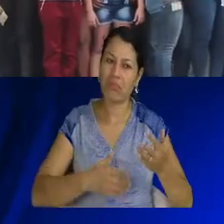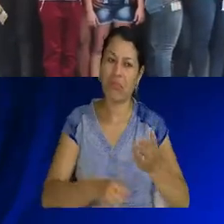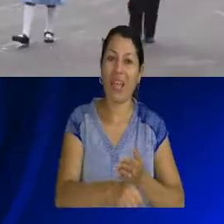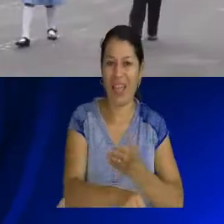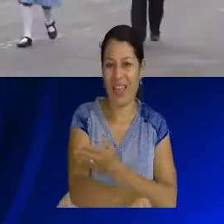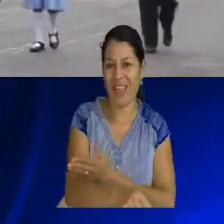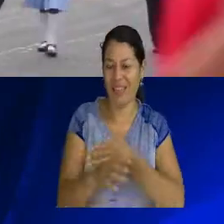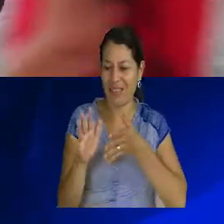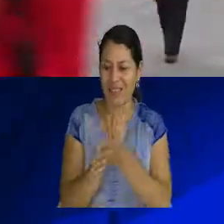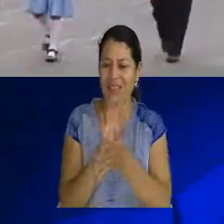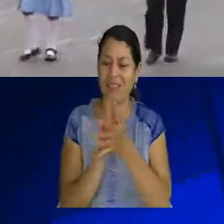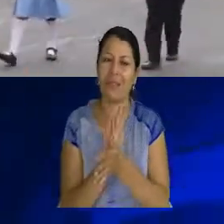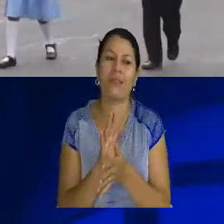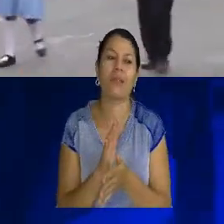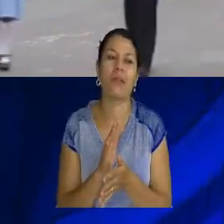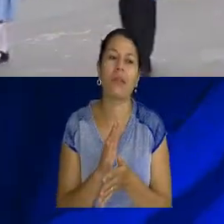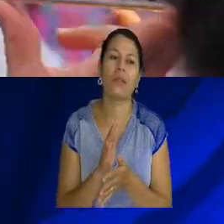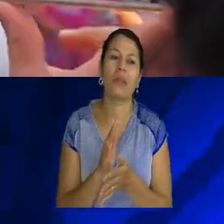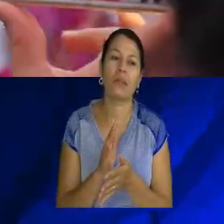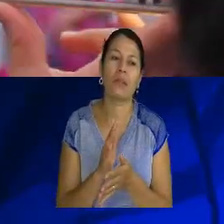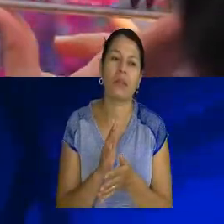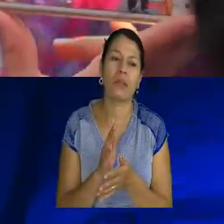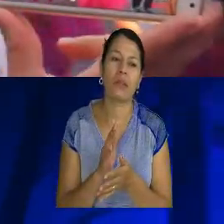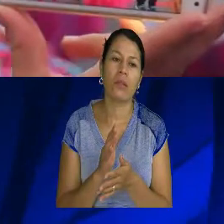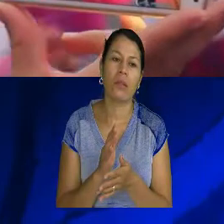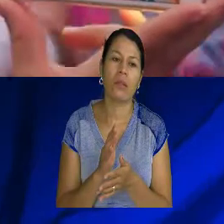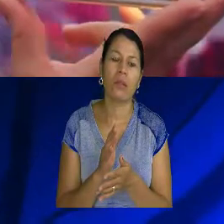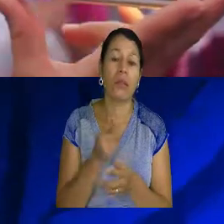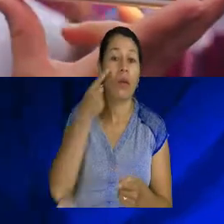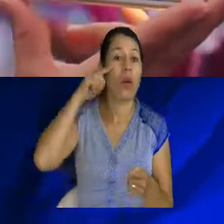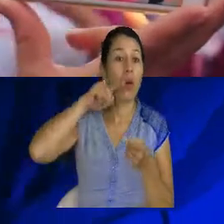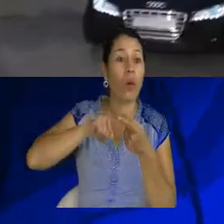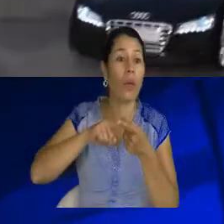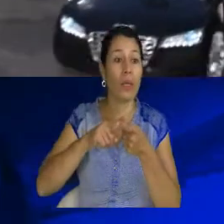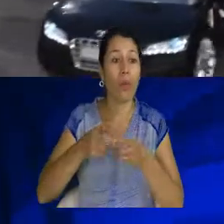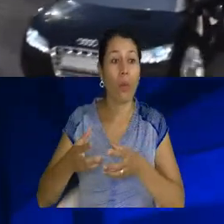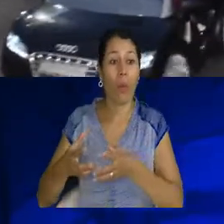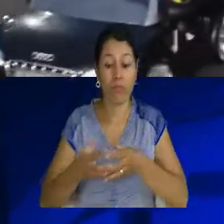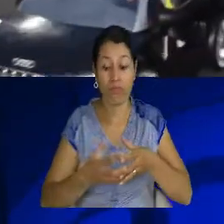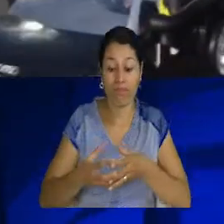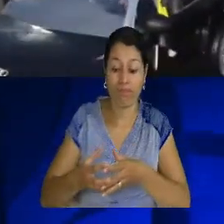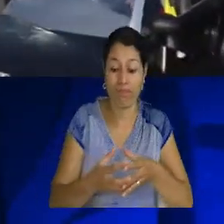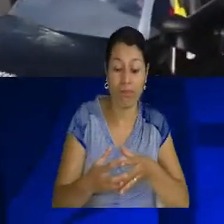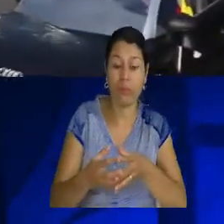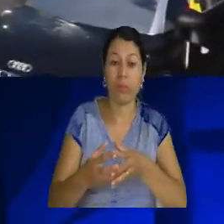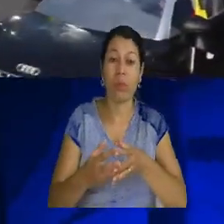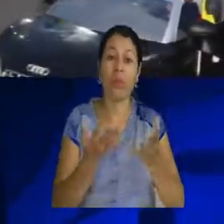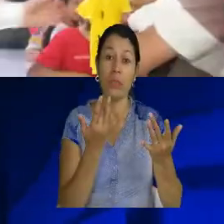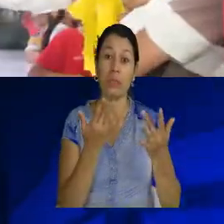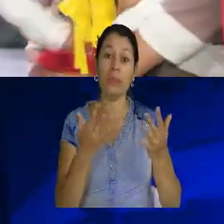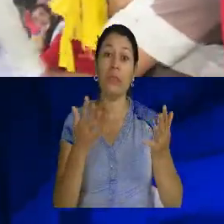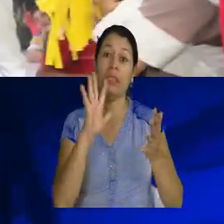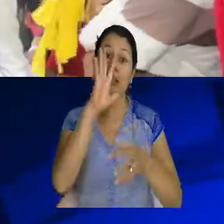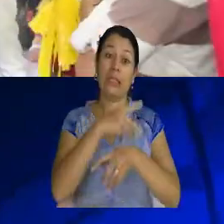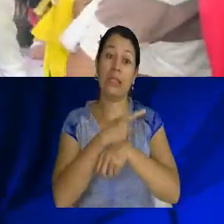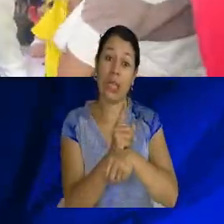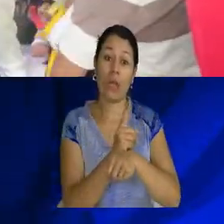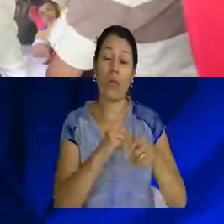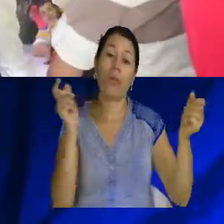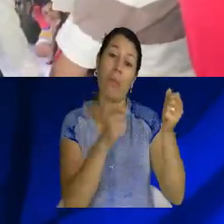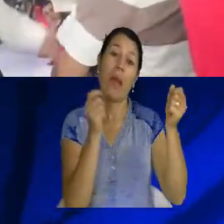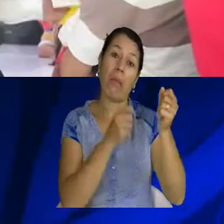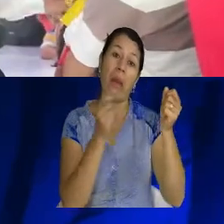ahorita en la conversación, la idea es que las bandas no esperen los 5 minutos, que hagan el recorrido actuando. Que le permitan a la